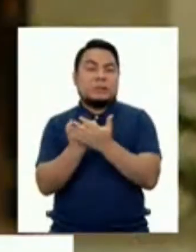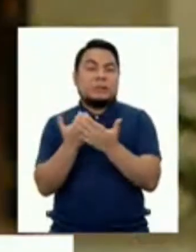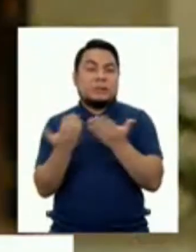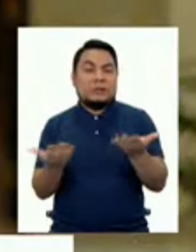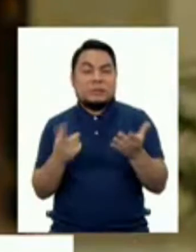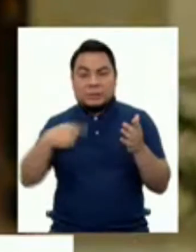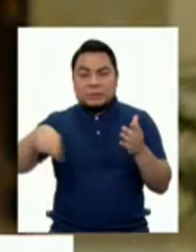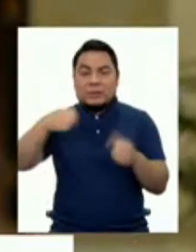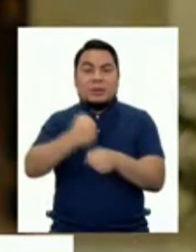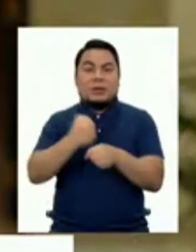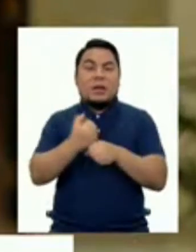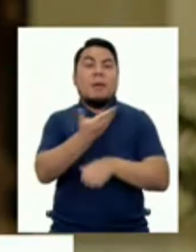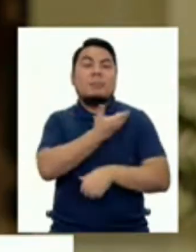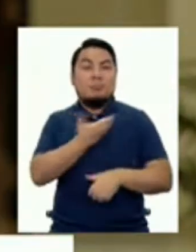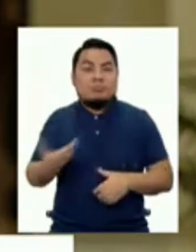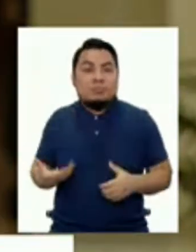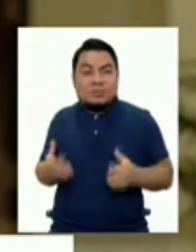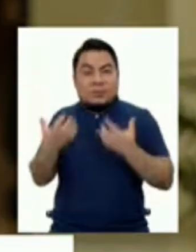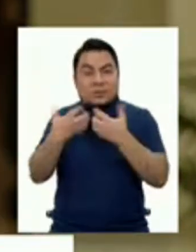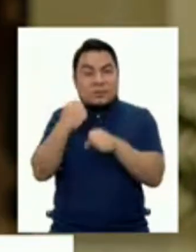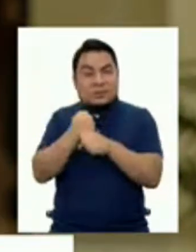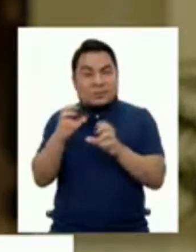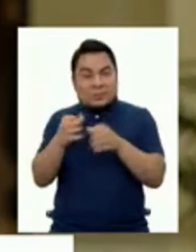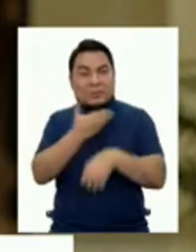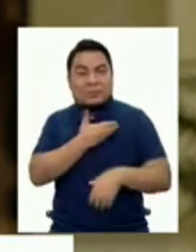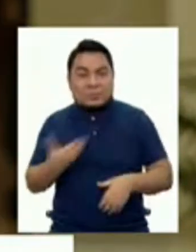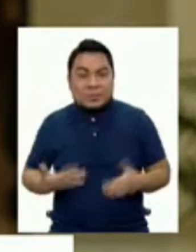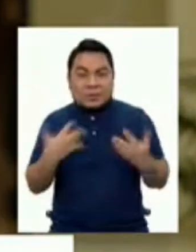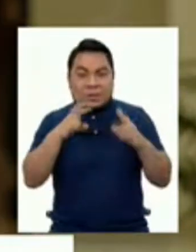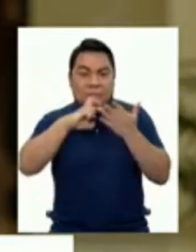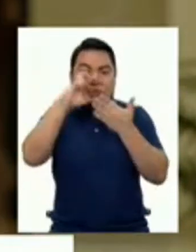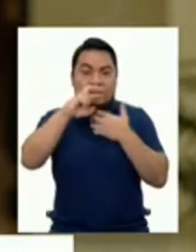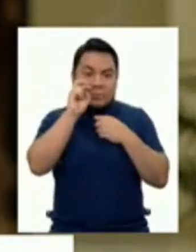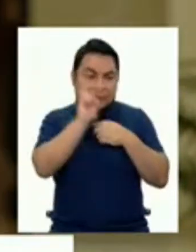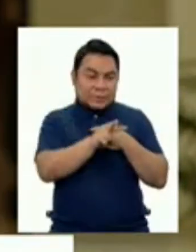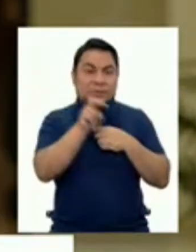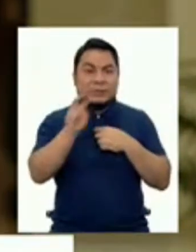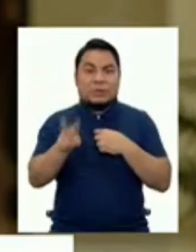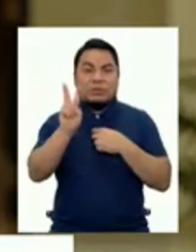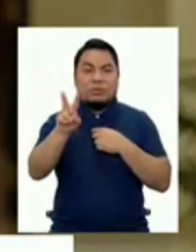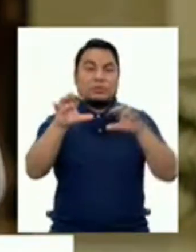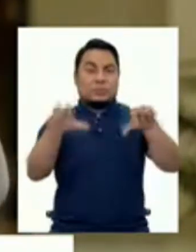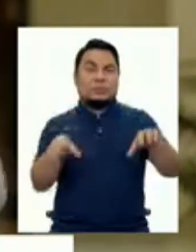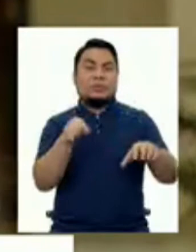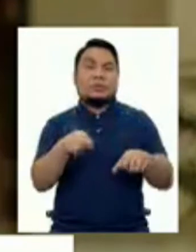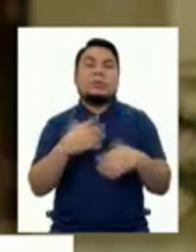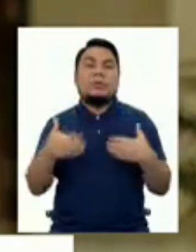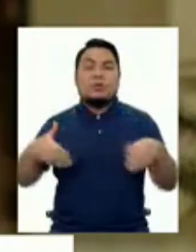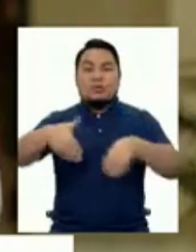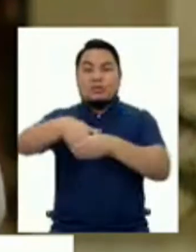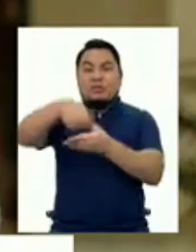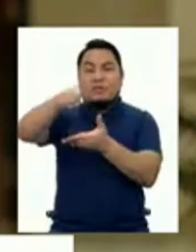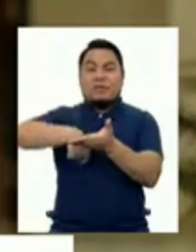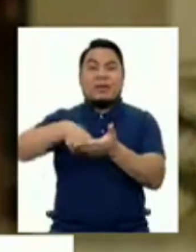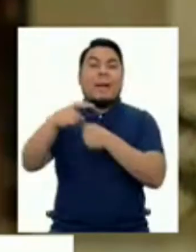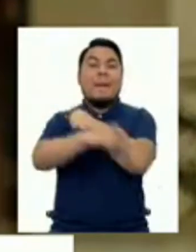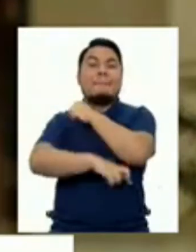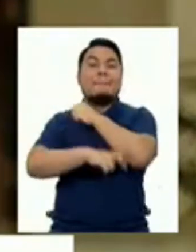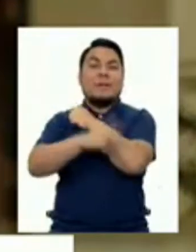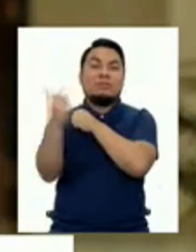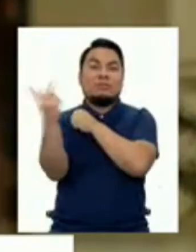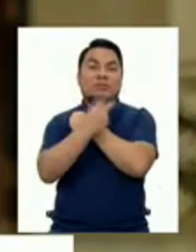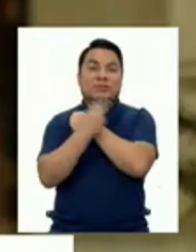la actividad pública, con los programas, como hemos visto, de esta firma de convenio de gobierno a